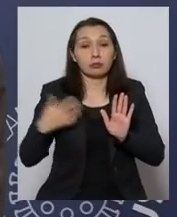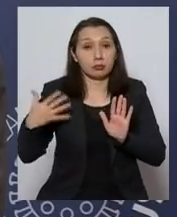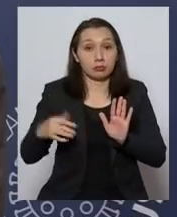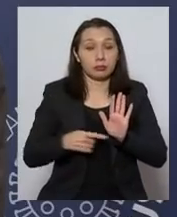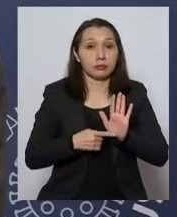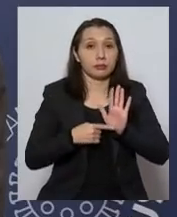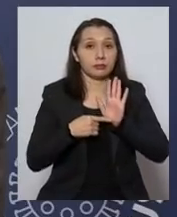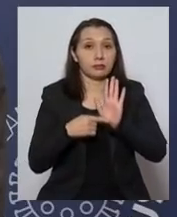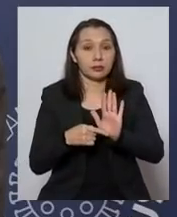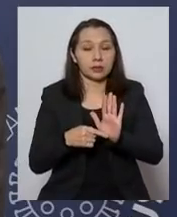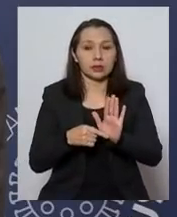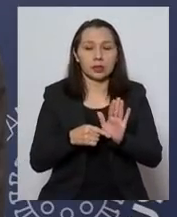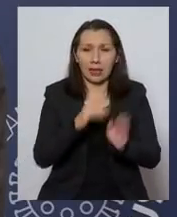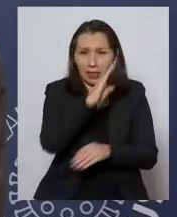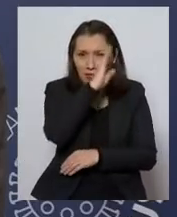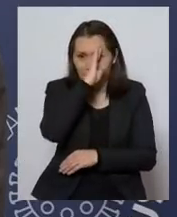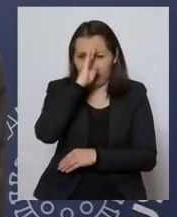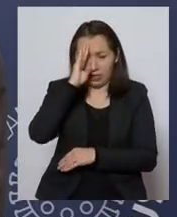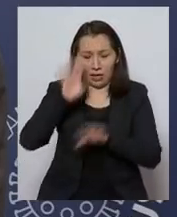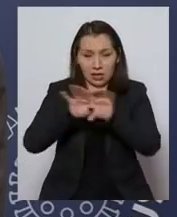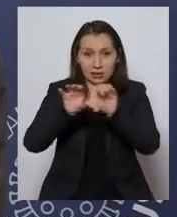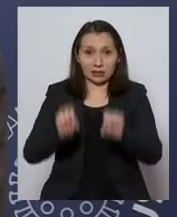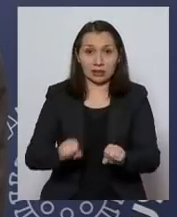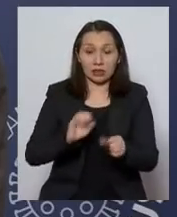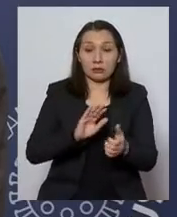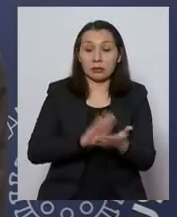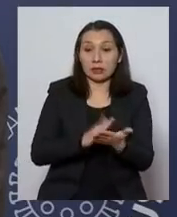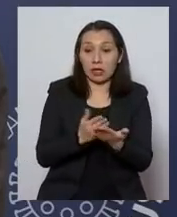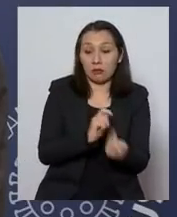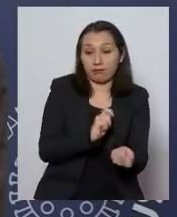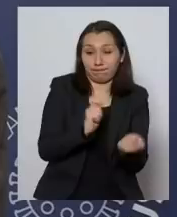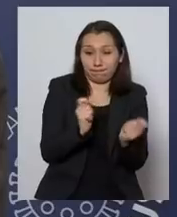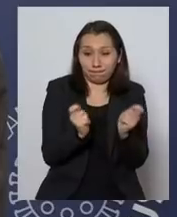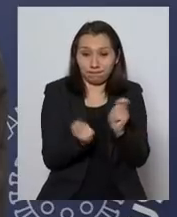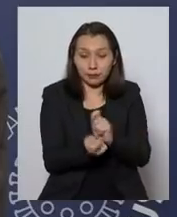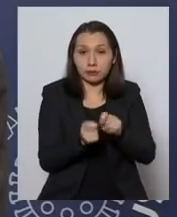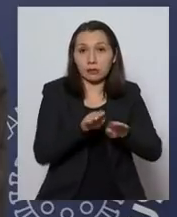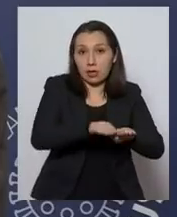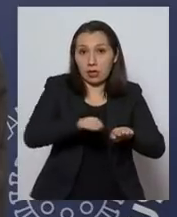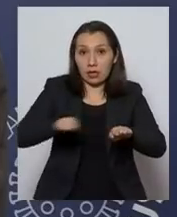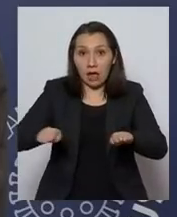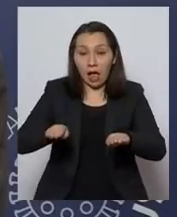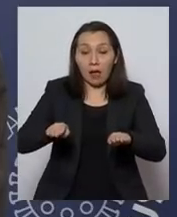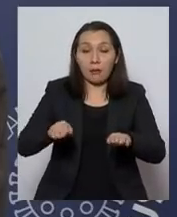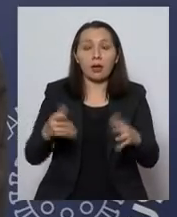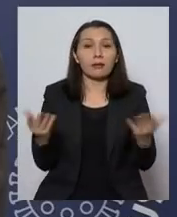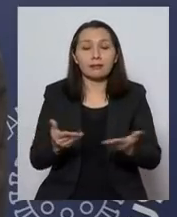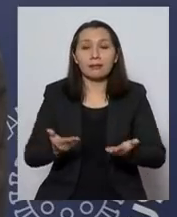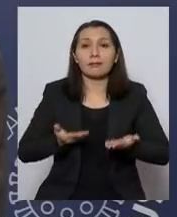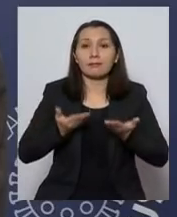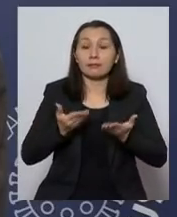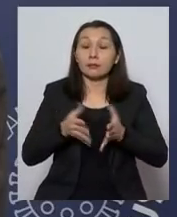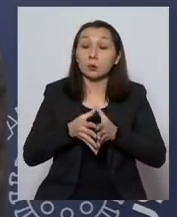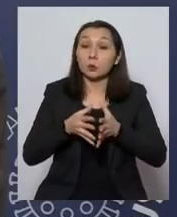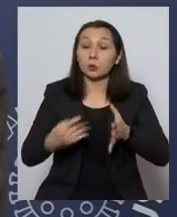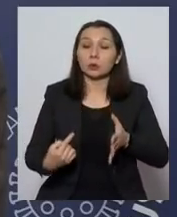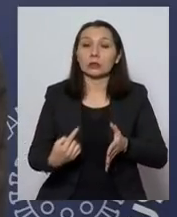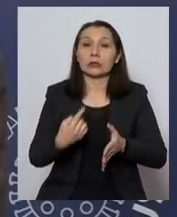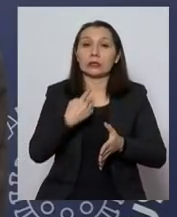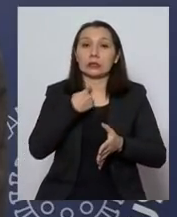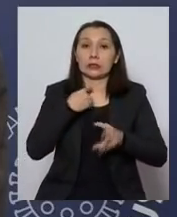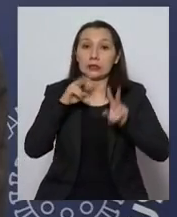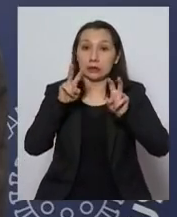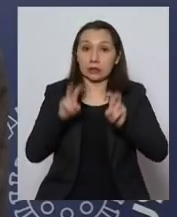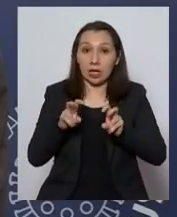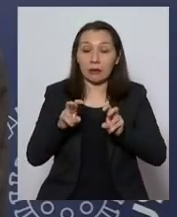esta presión asistencial, esta conversión de camas, genera un tremendo impacto